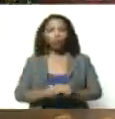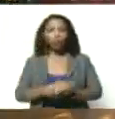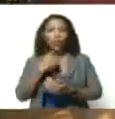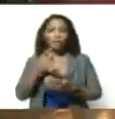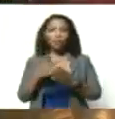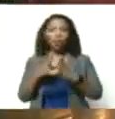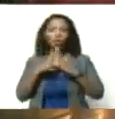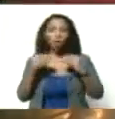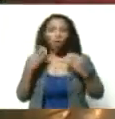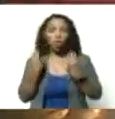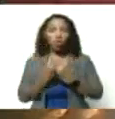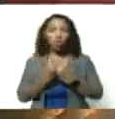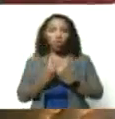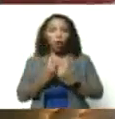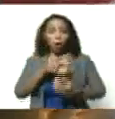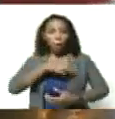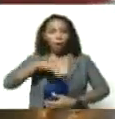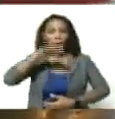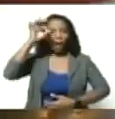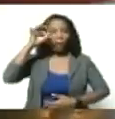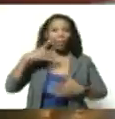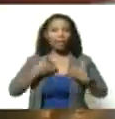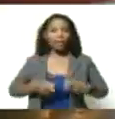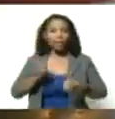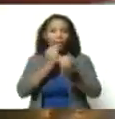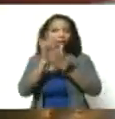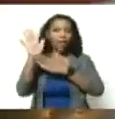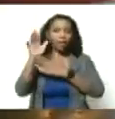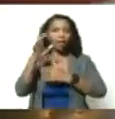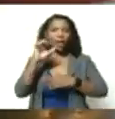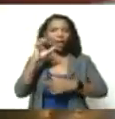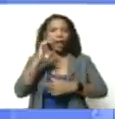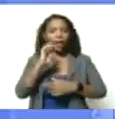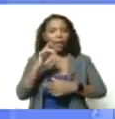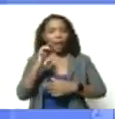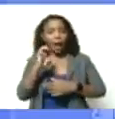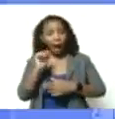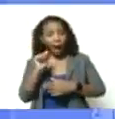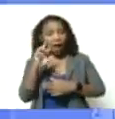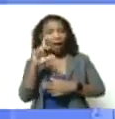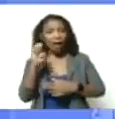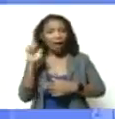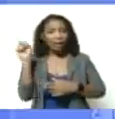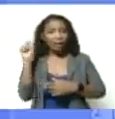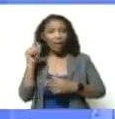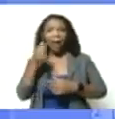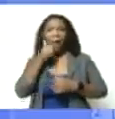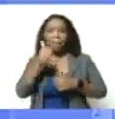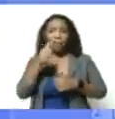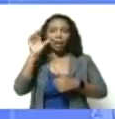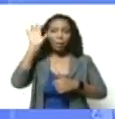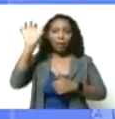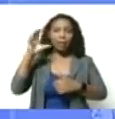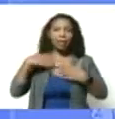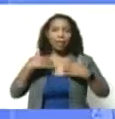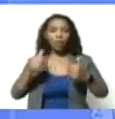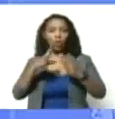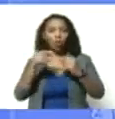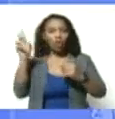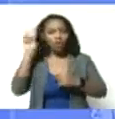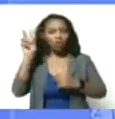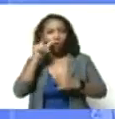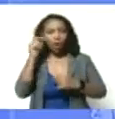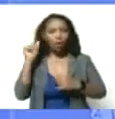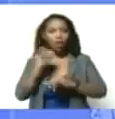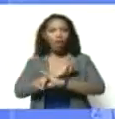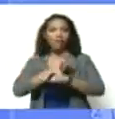Decimos todos y todas por el alma de el descanso eterno del alma de Earle, por el bien de la patria, por la salud de todos los venezolanos, que